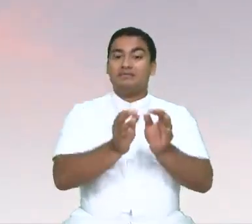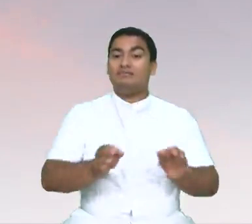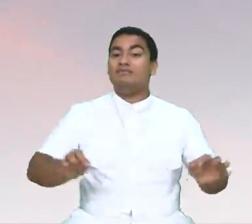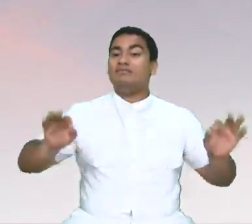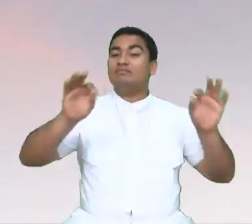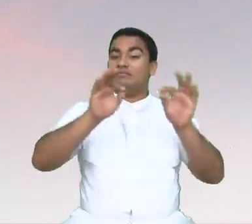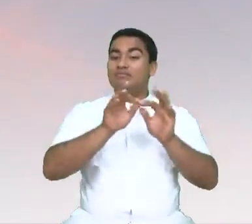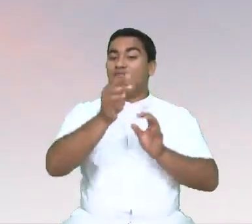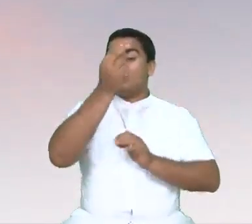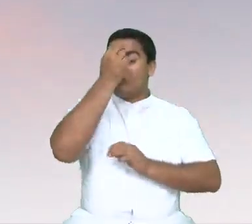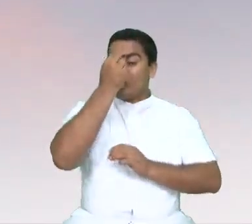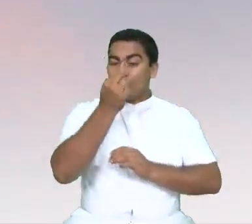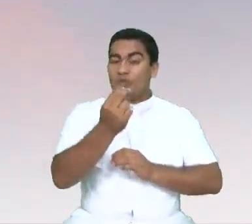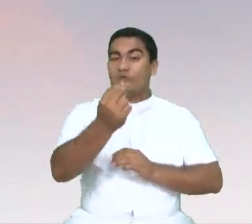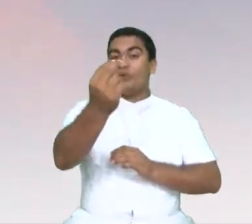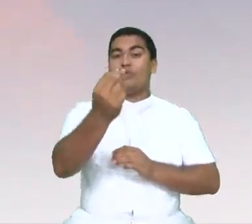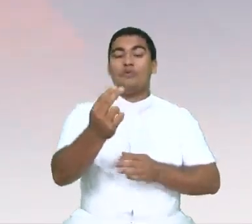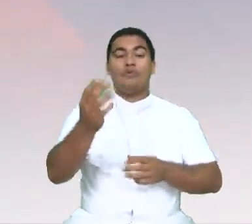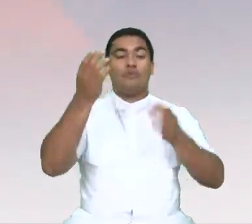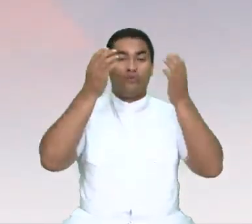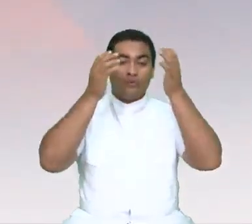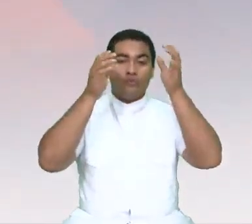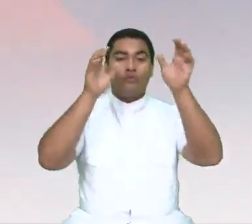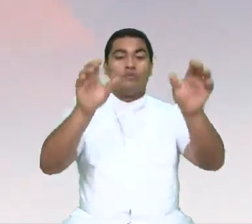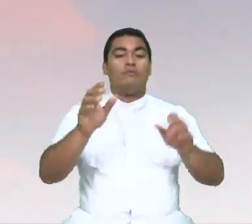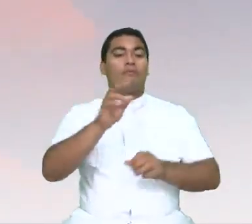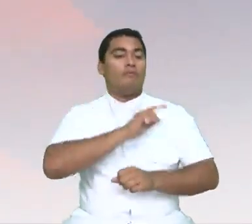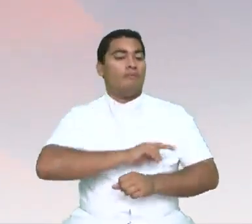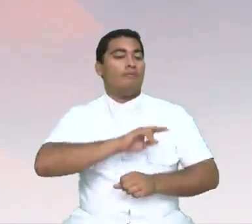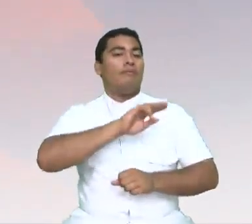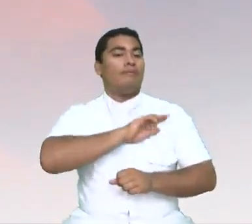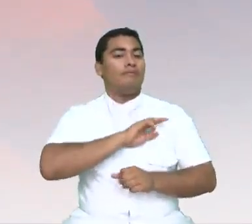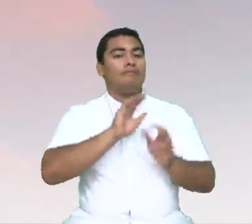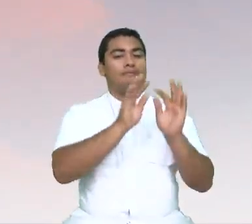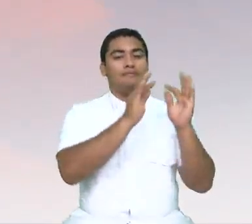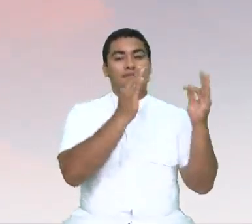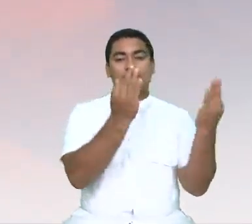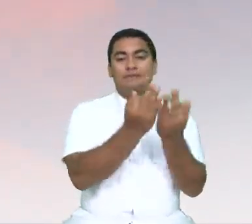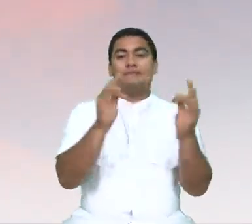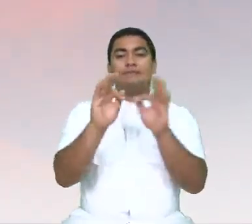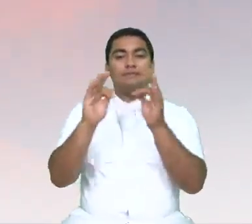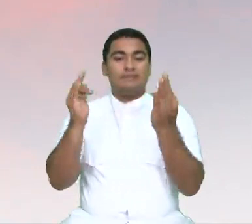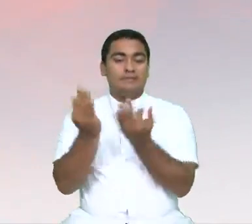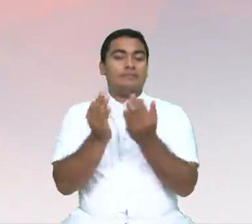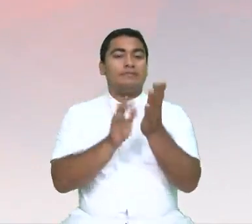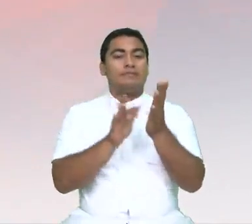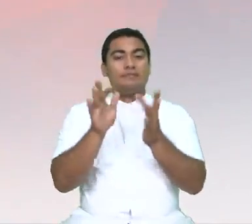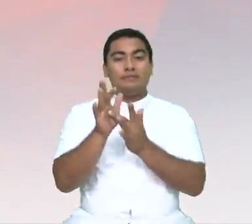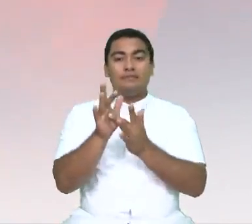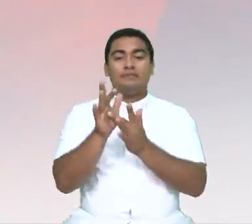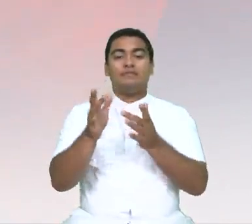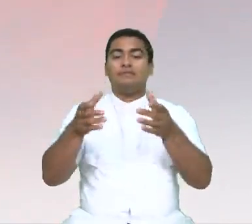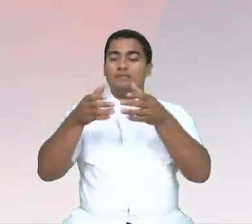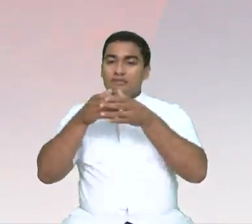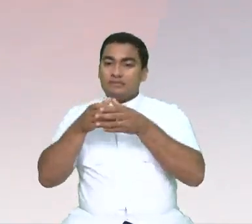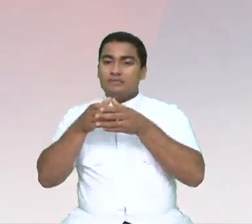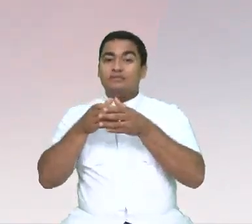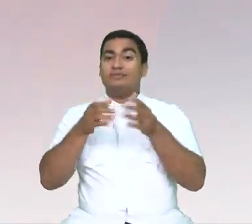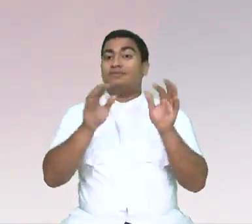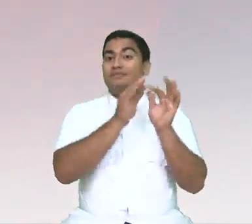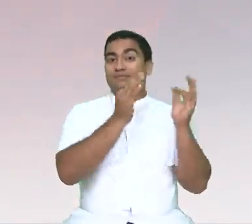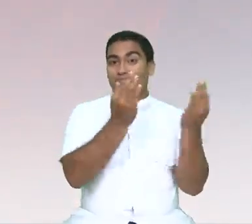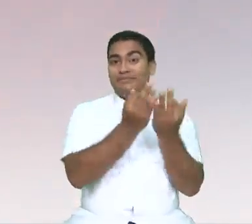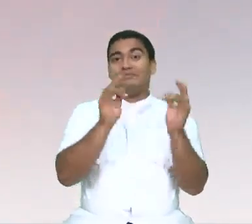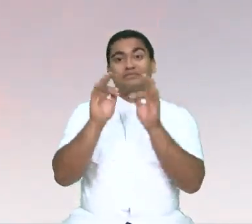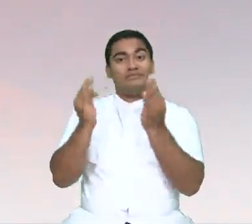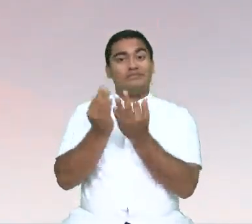tener esa cultura y esos valores de familias cristianas, de comunidad para la familia de Nicaragua. Esta vez